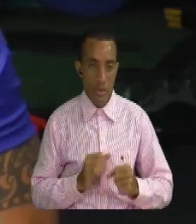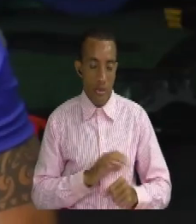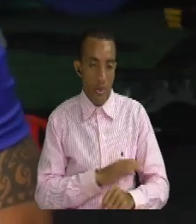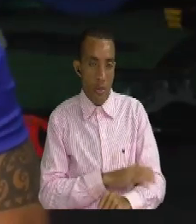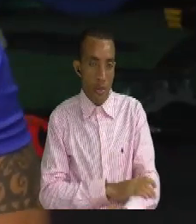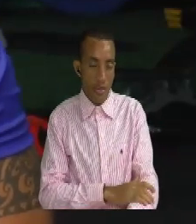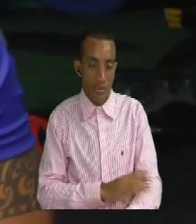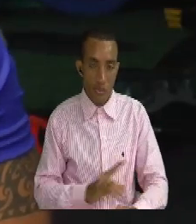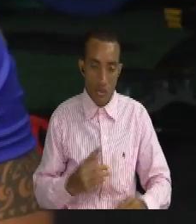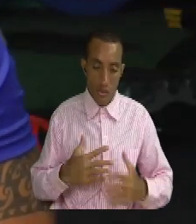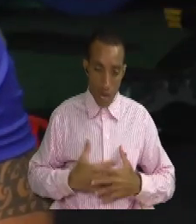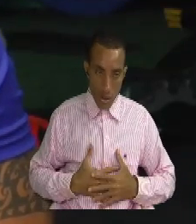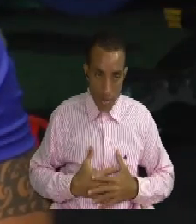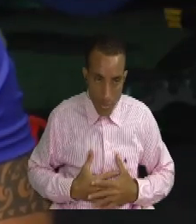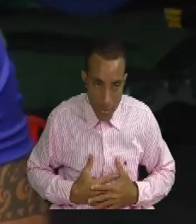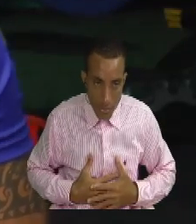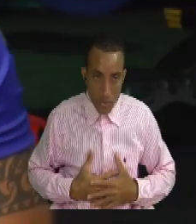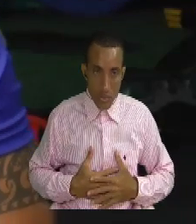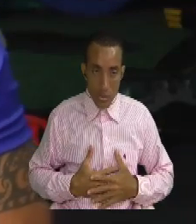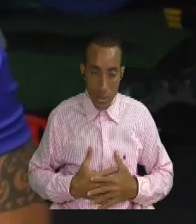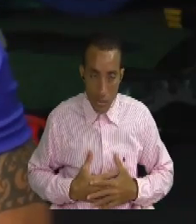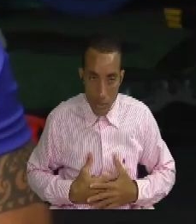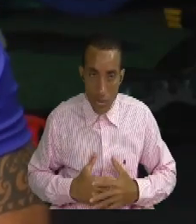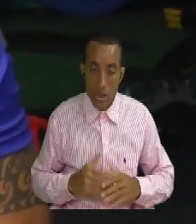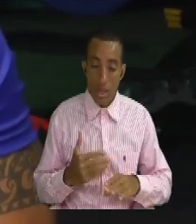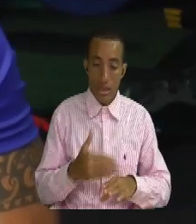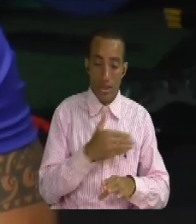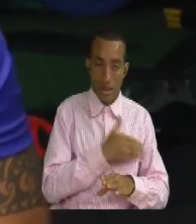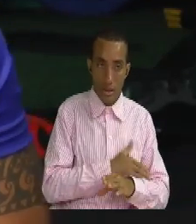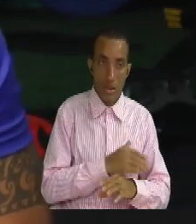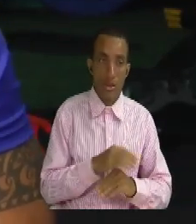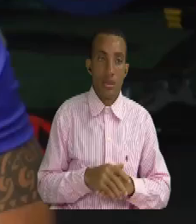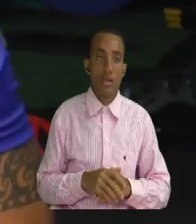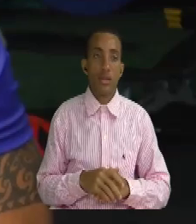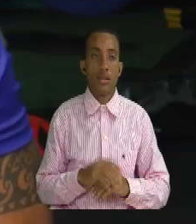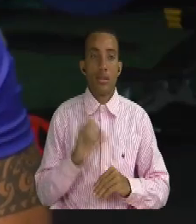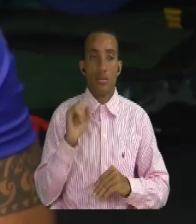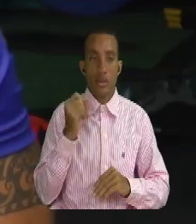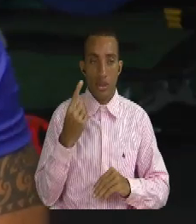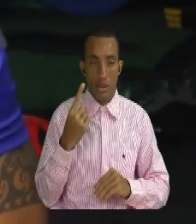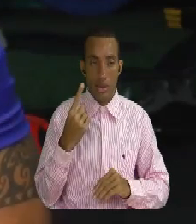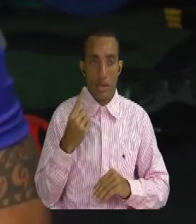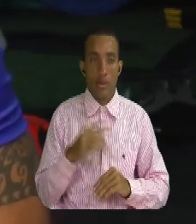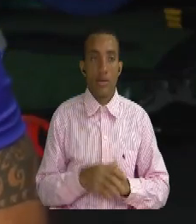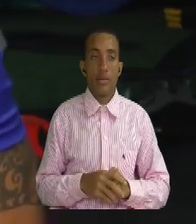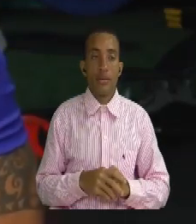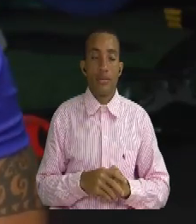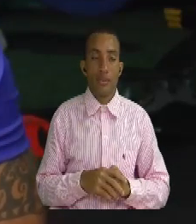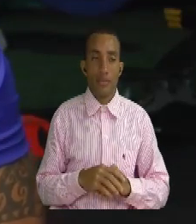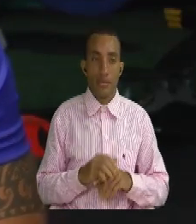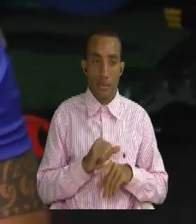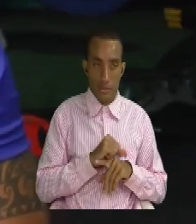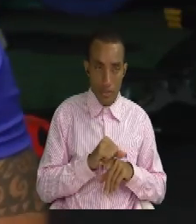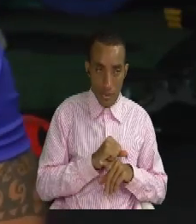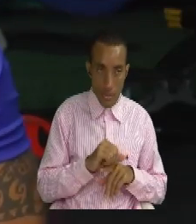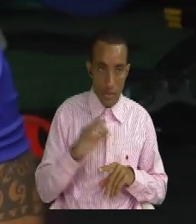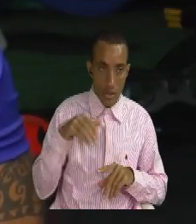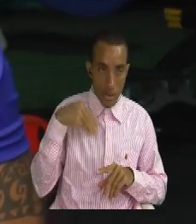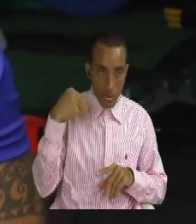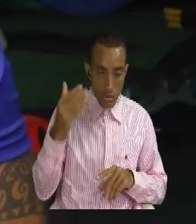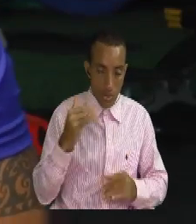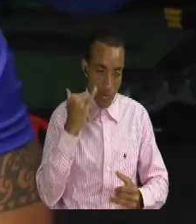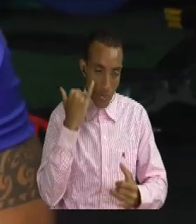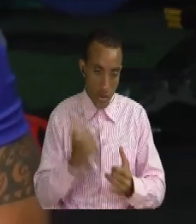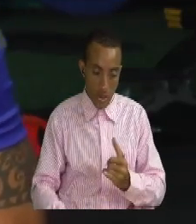abdominales antes de arrancar el entrenamiento. Entonces, primero lo más viable sería entrenar y después ya finalizar con un